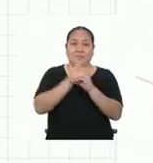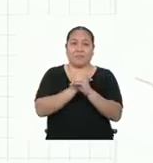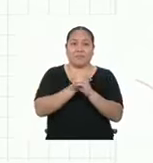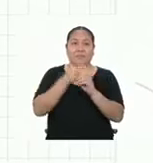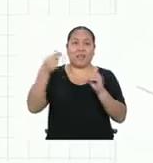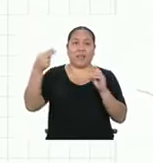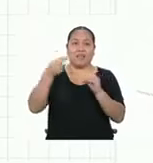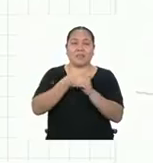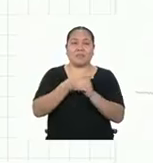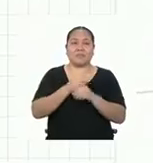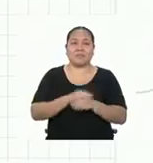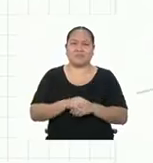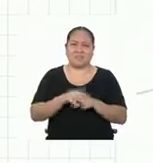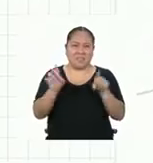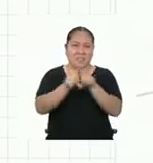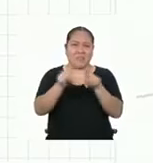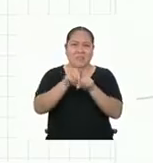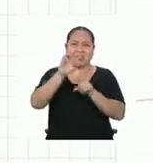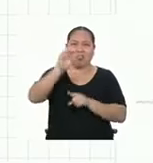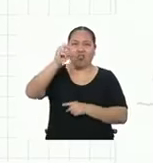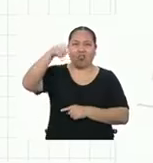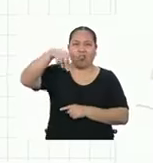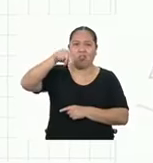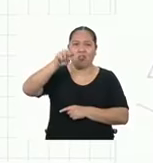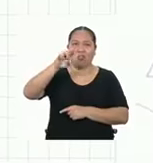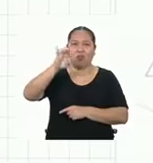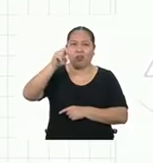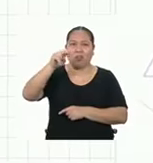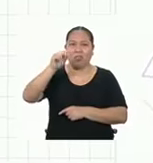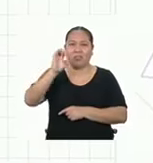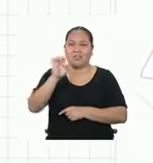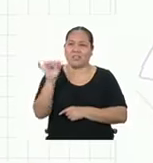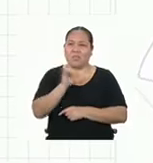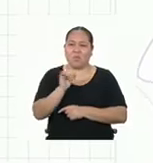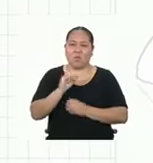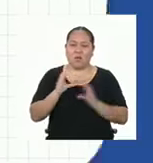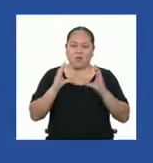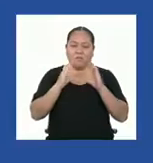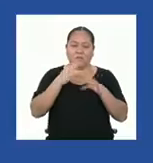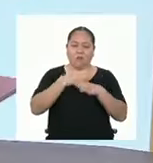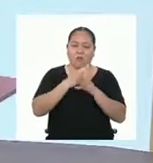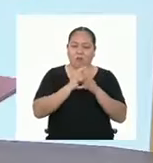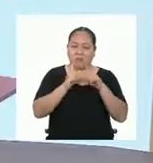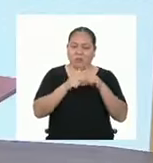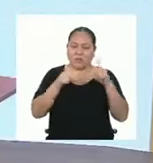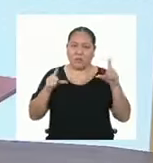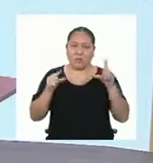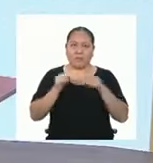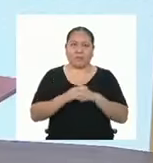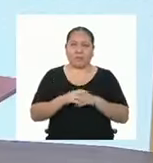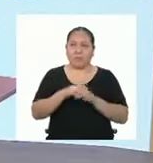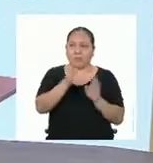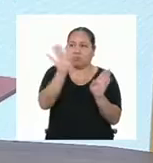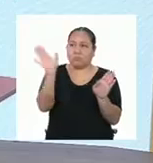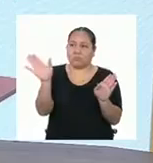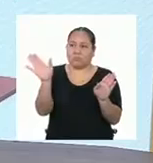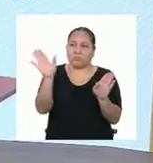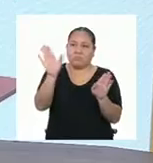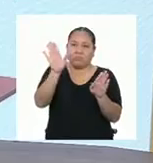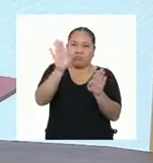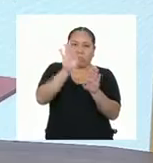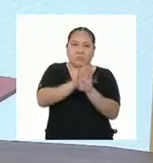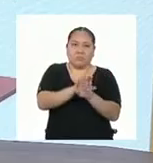Y vemos que también son congruentes porque Tienen el mismo tamaño y forma Cuando estaban separados El